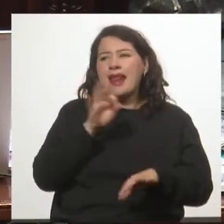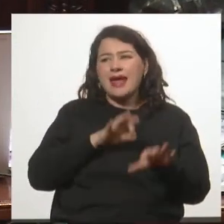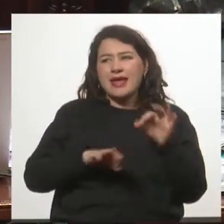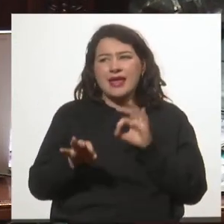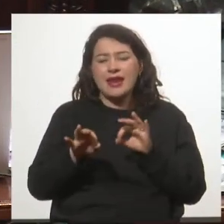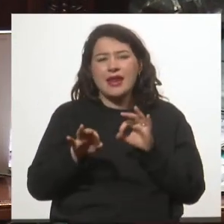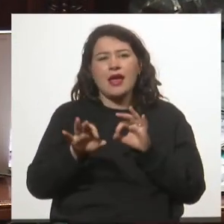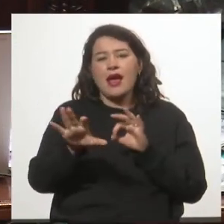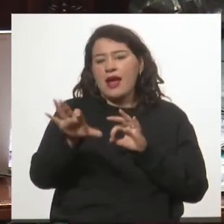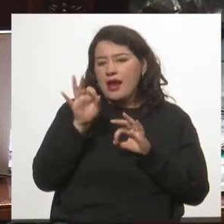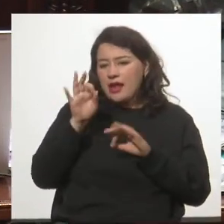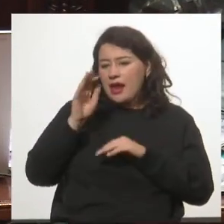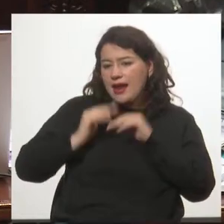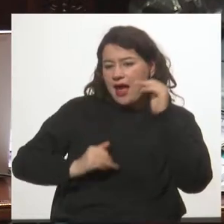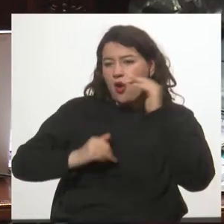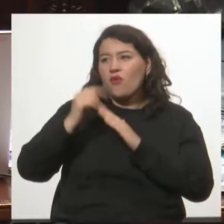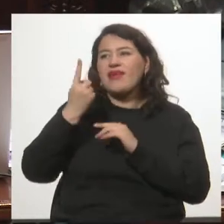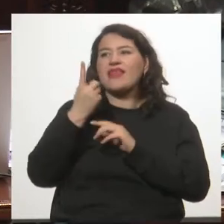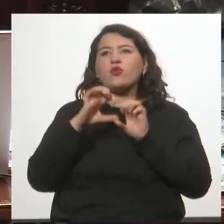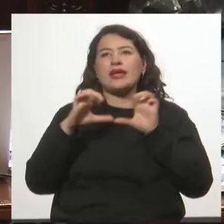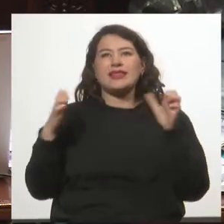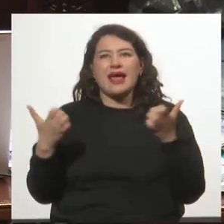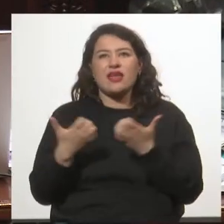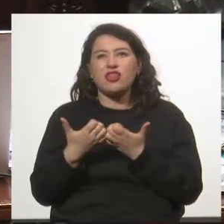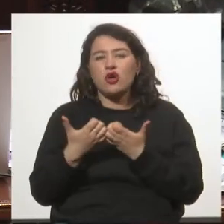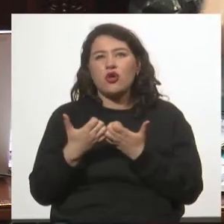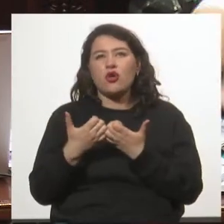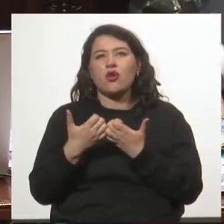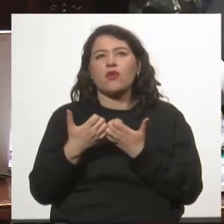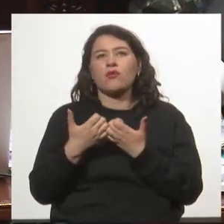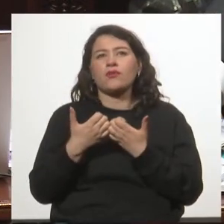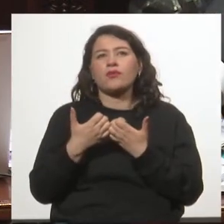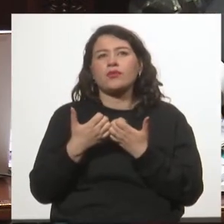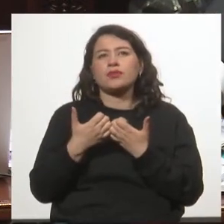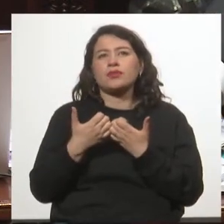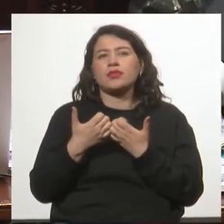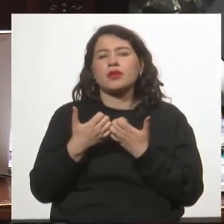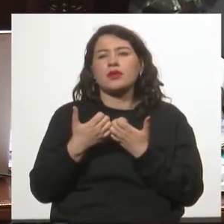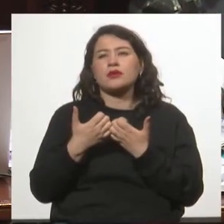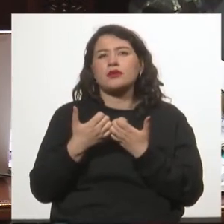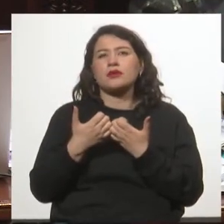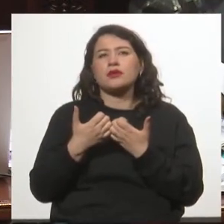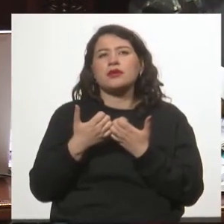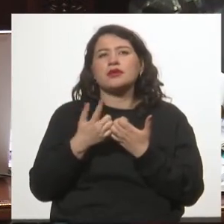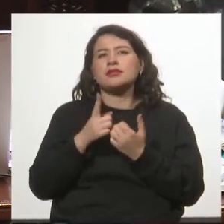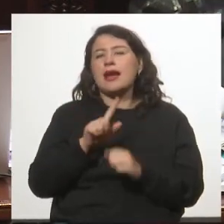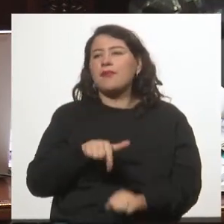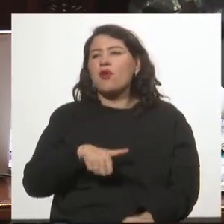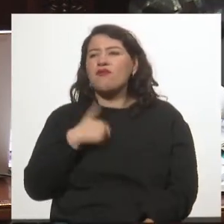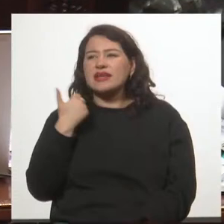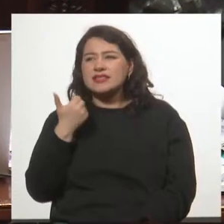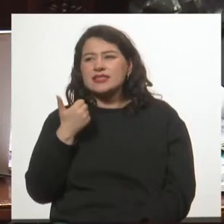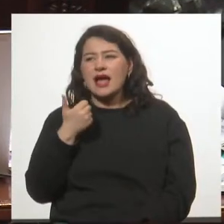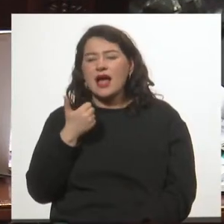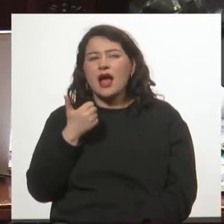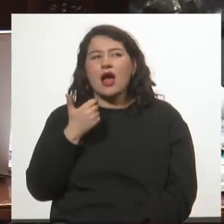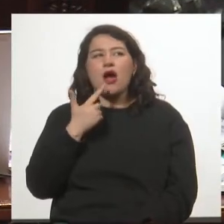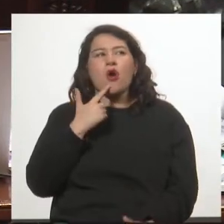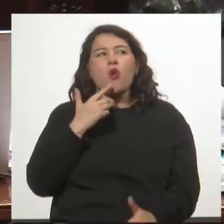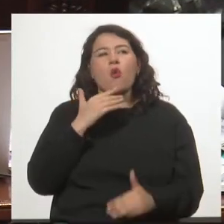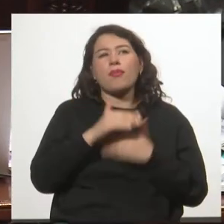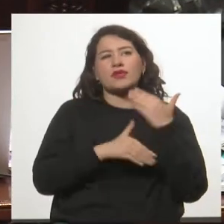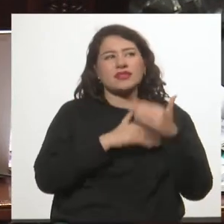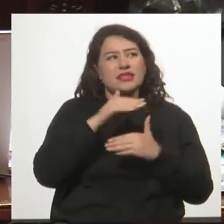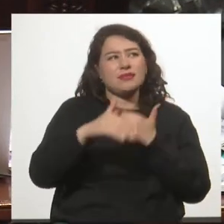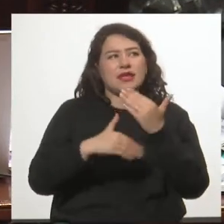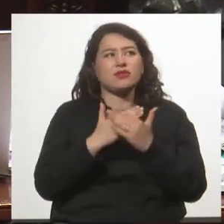civil de un estadio se apela a un procedimiento sui generis que